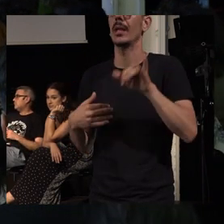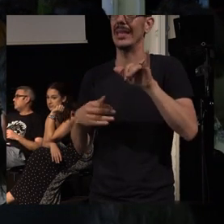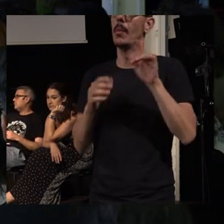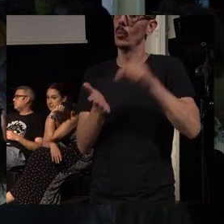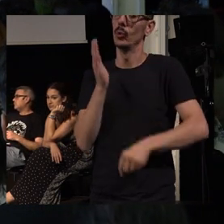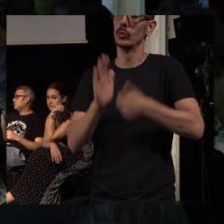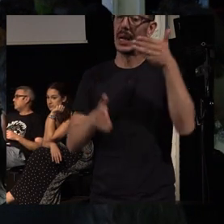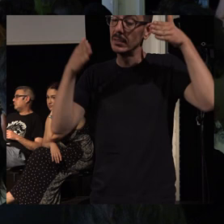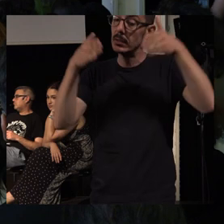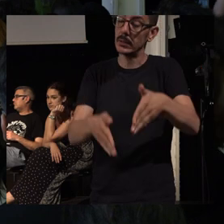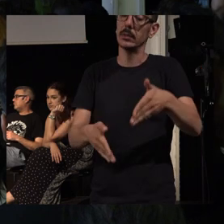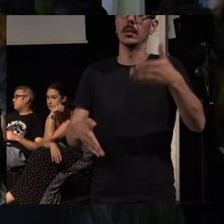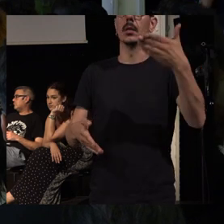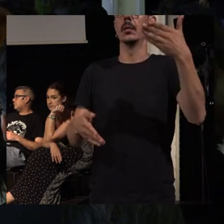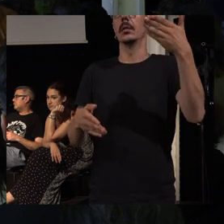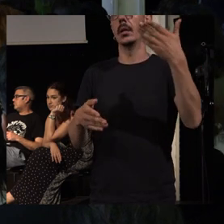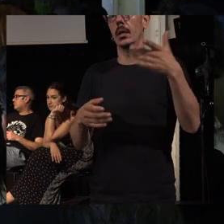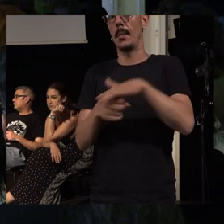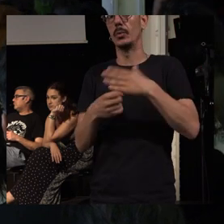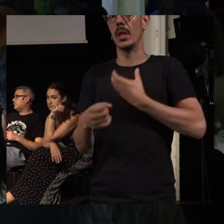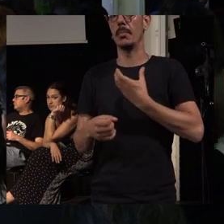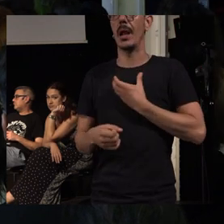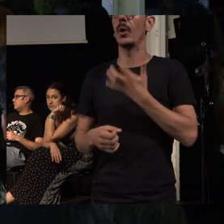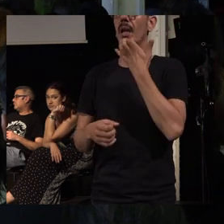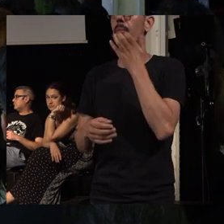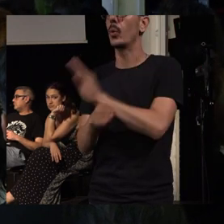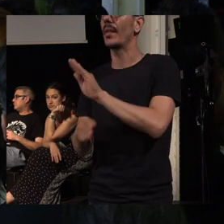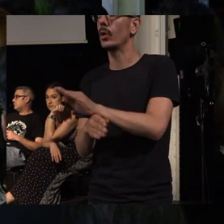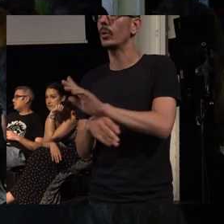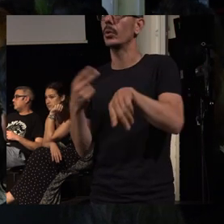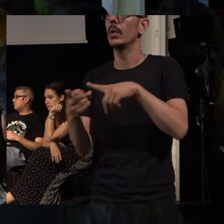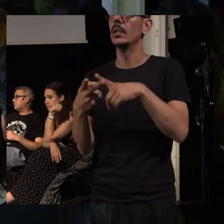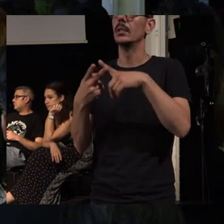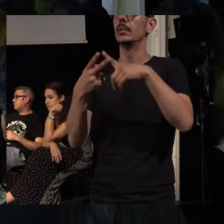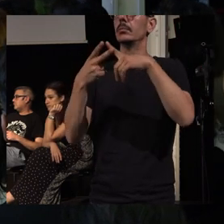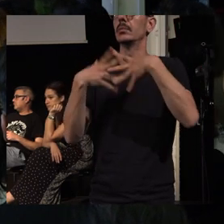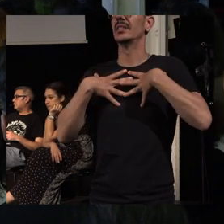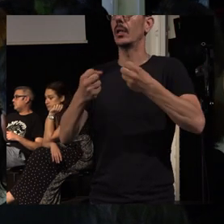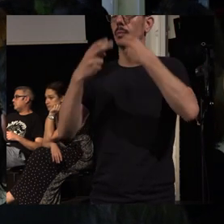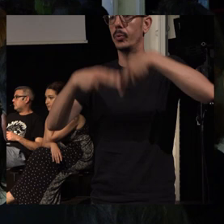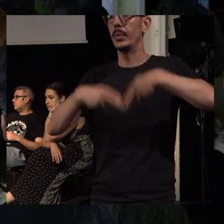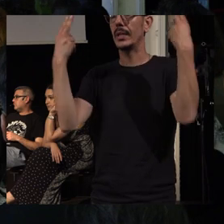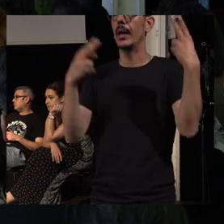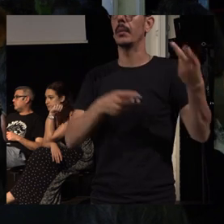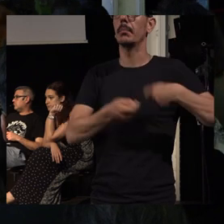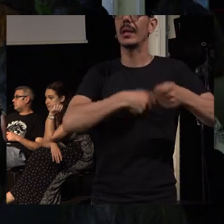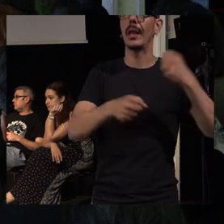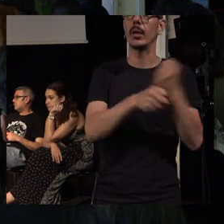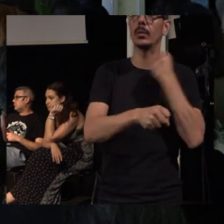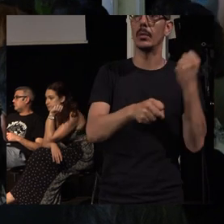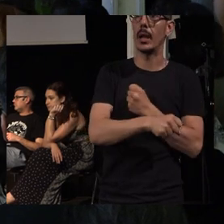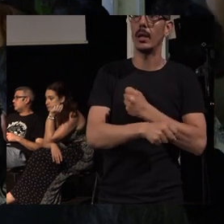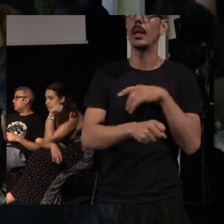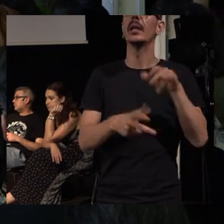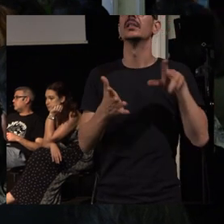municipales, ¿no? Para mí son claras el ámbito de la educación, para mí es claro el ámbito de la salud pública, el del mercado laboral, el de los espacios públicos y la atención al